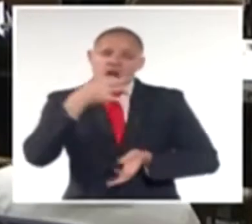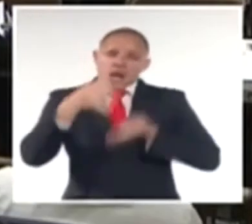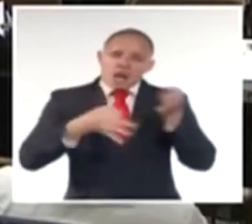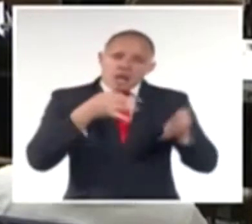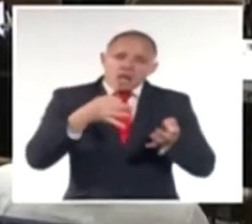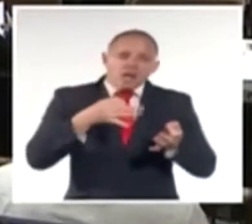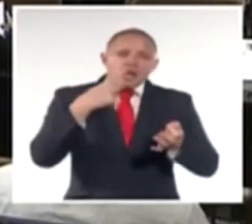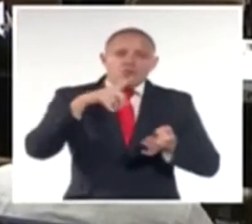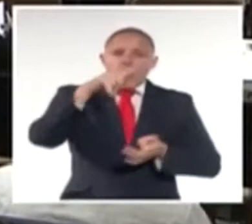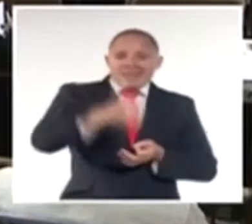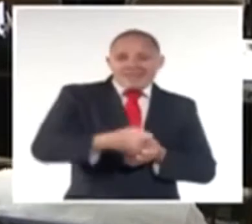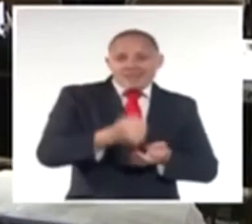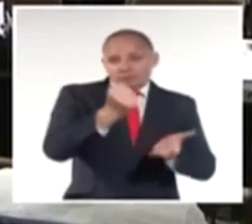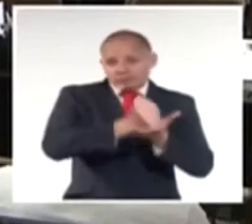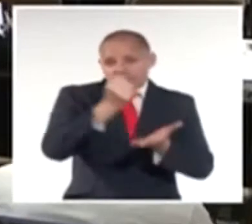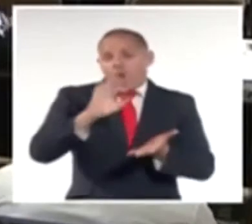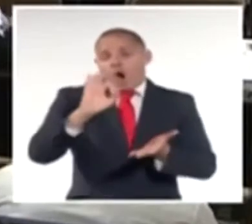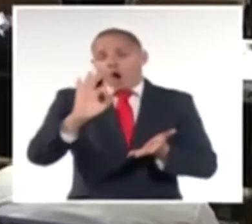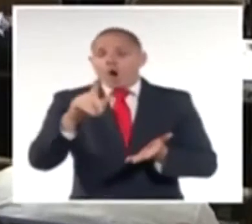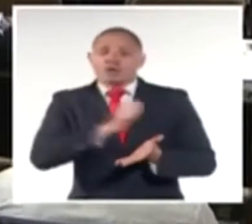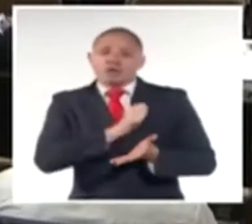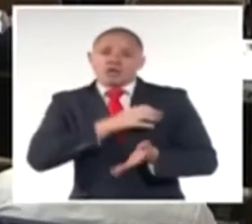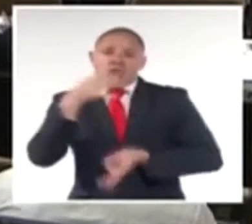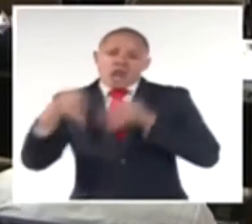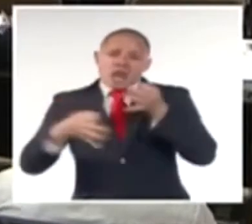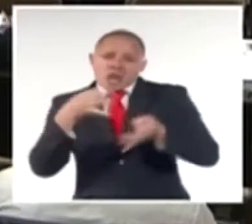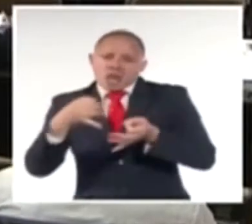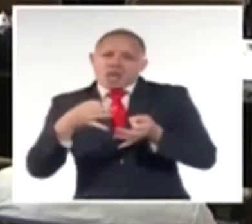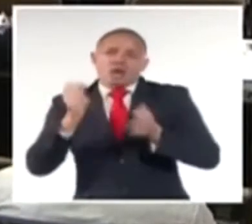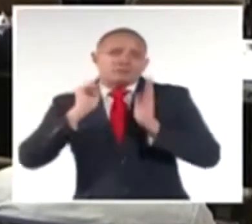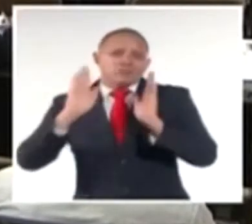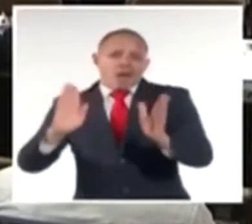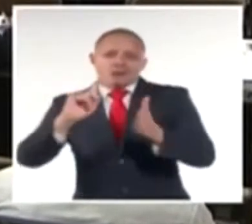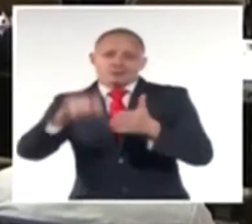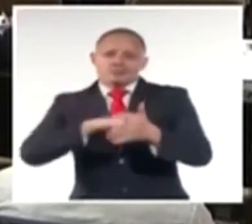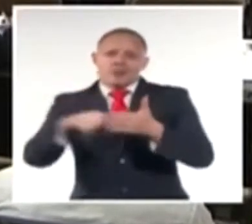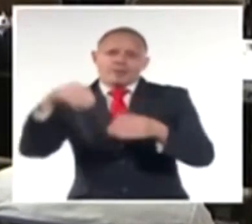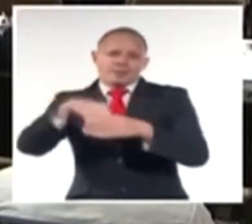dictamen, ya que los tres documentos están en su poder.